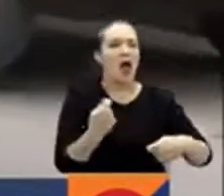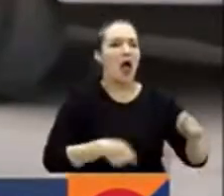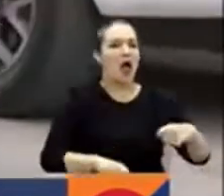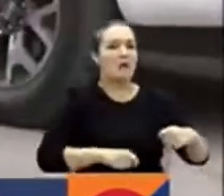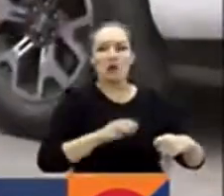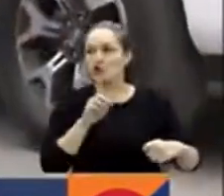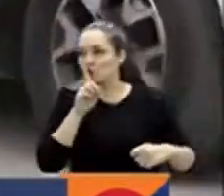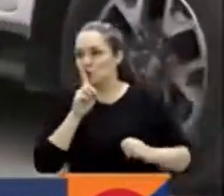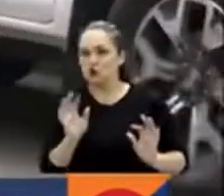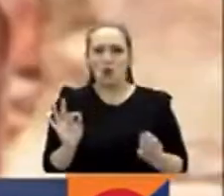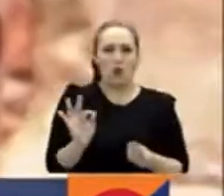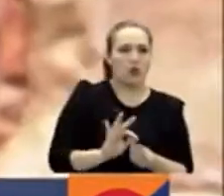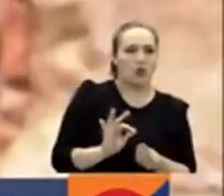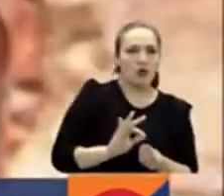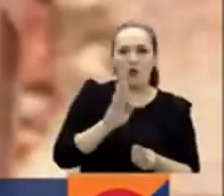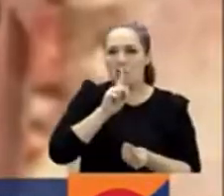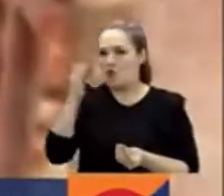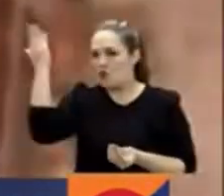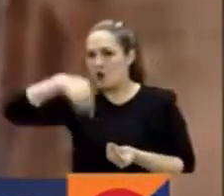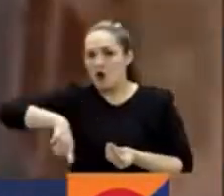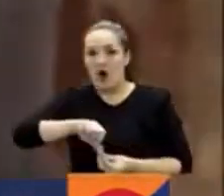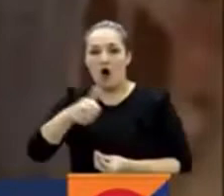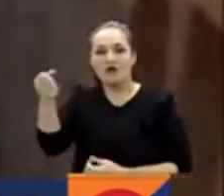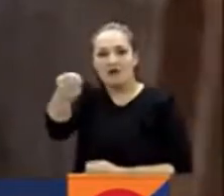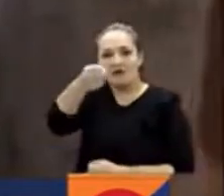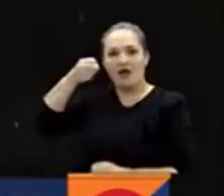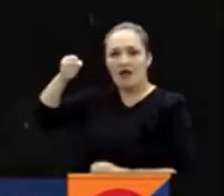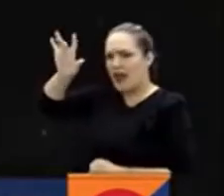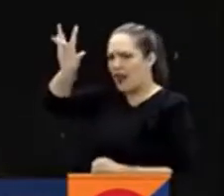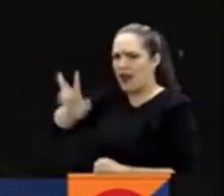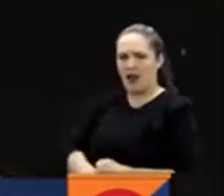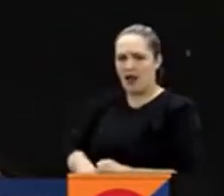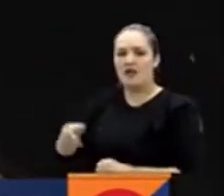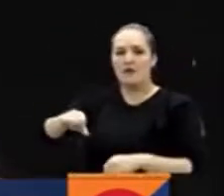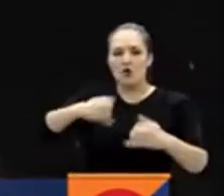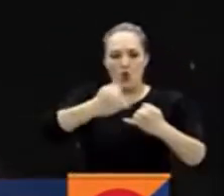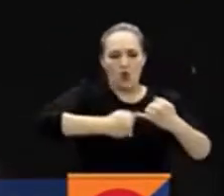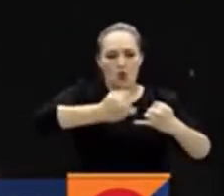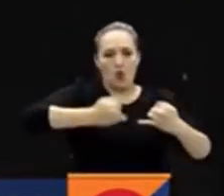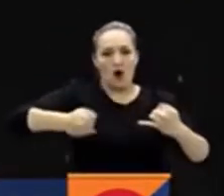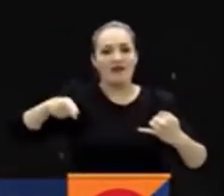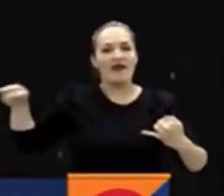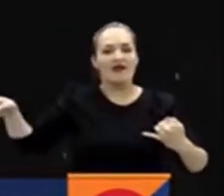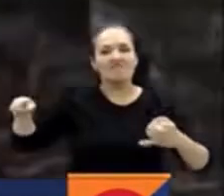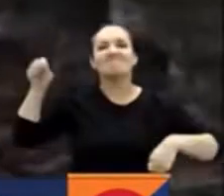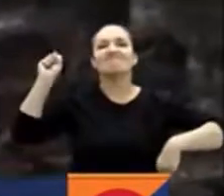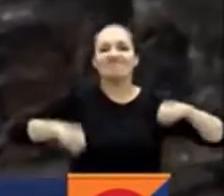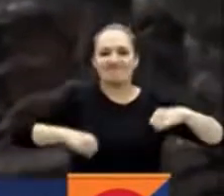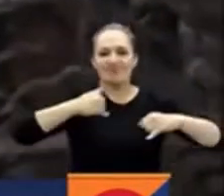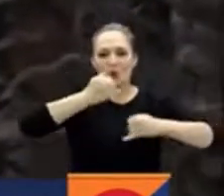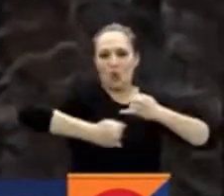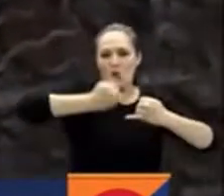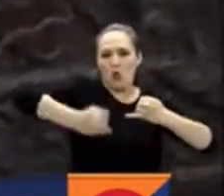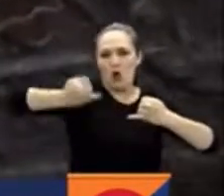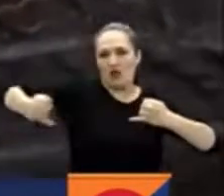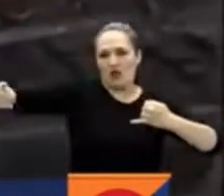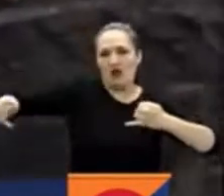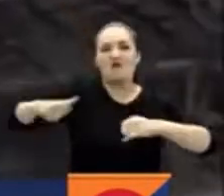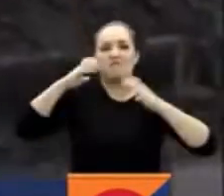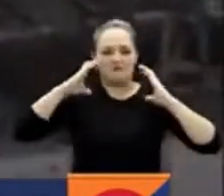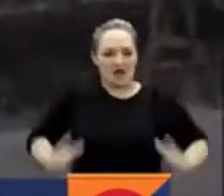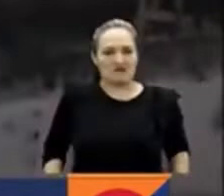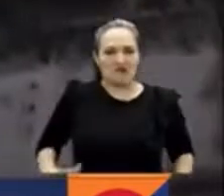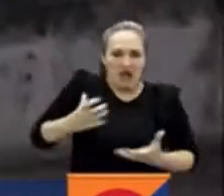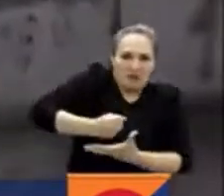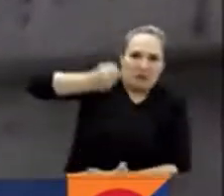en las calles y engañar a las autoridades, una pequeña nevera vacía y unas cuerdas gruesas con las que se pueden amarrar objetos grandes o incluso cuerpos